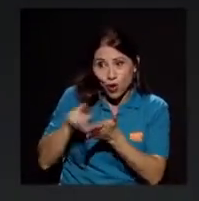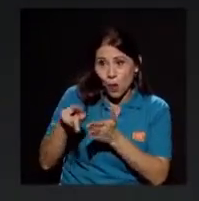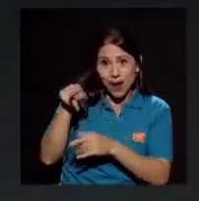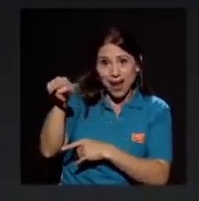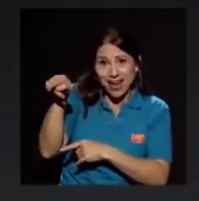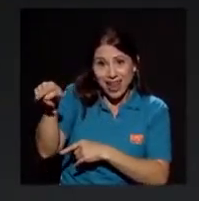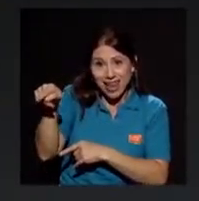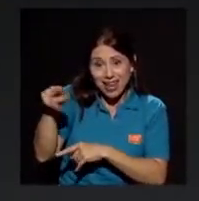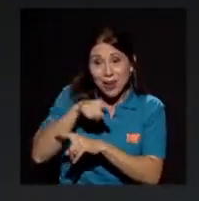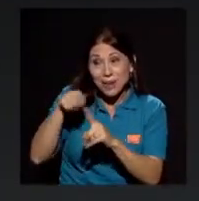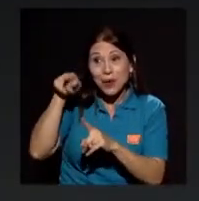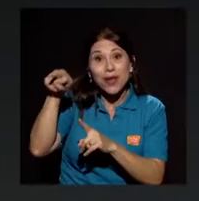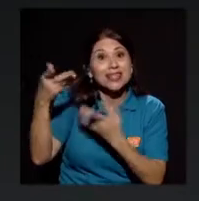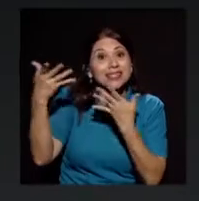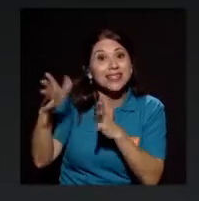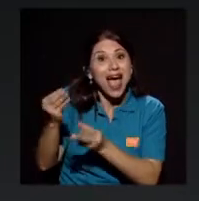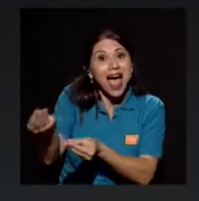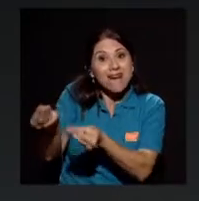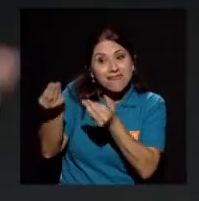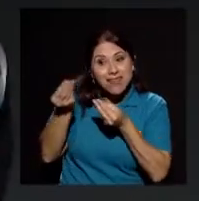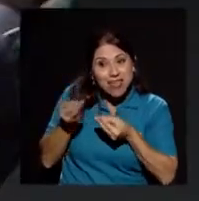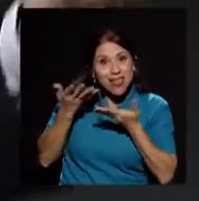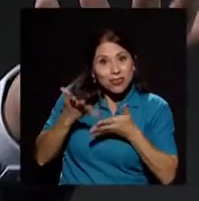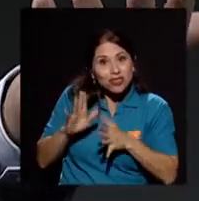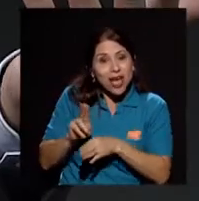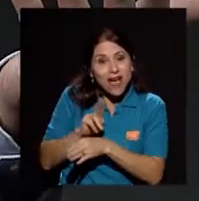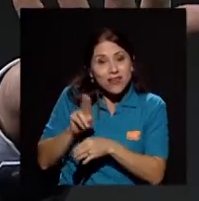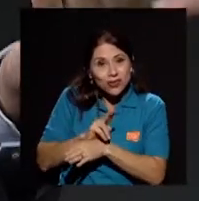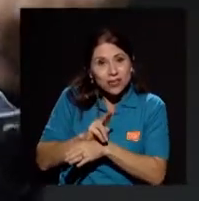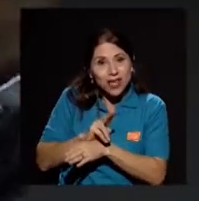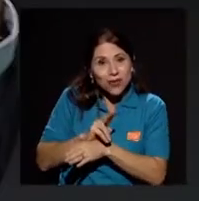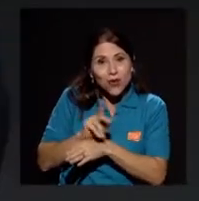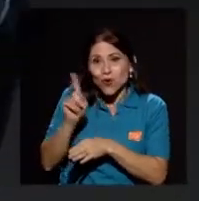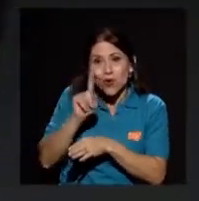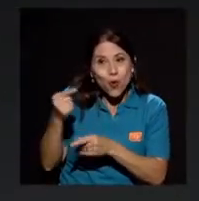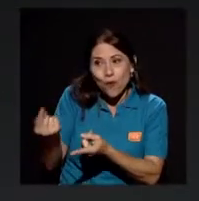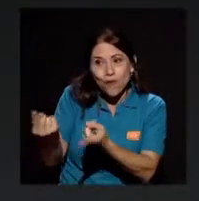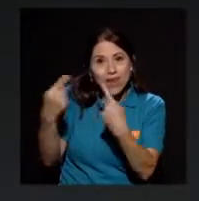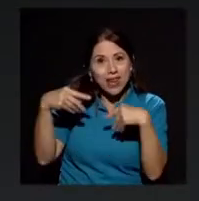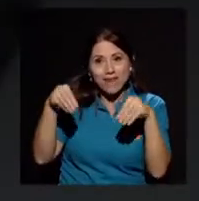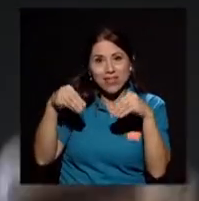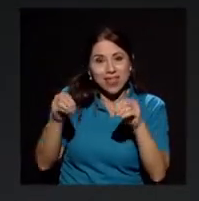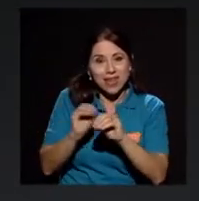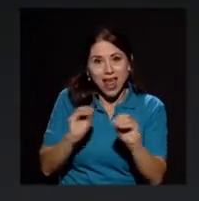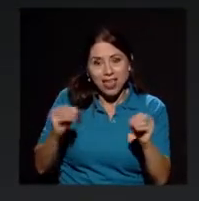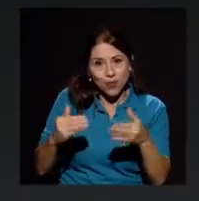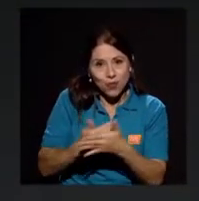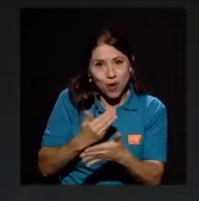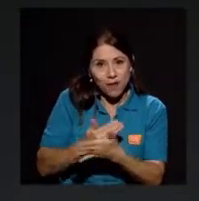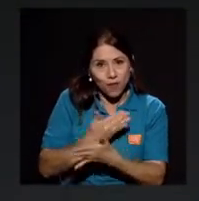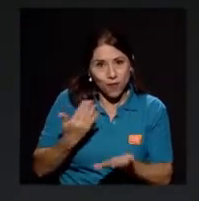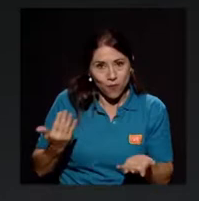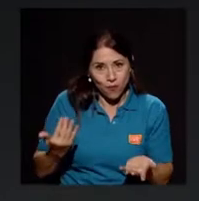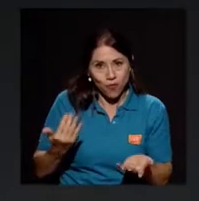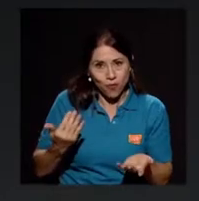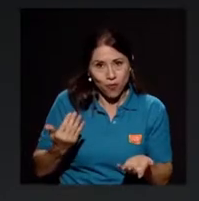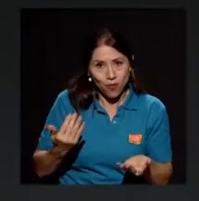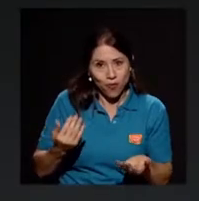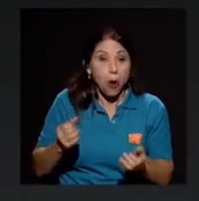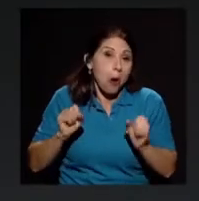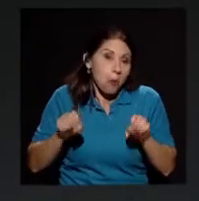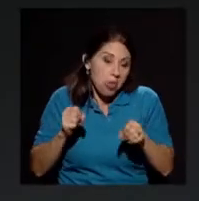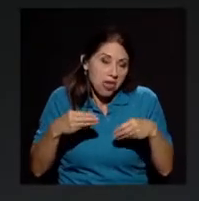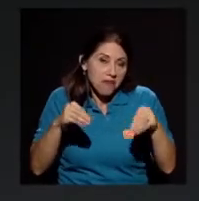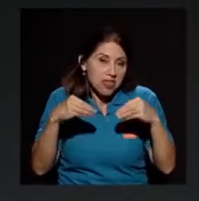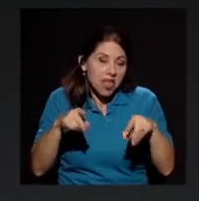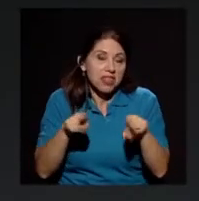lo que ya se había consumido no es que venía a vender nuevos modos y también lo vendía pero ahí hay un